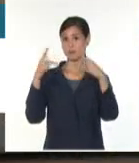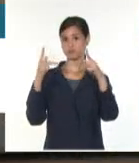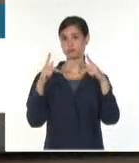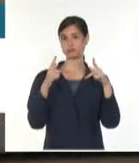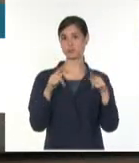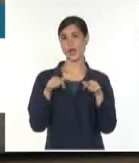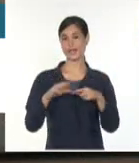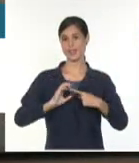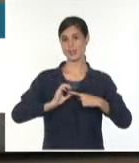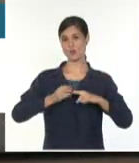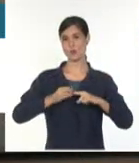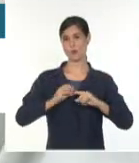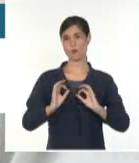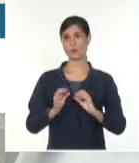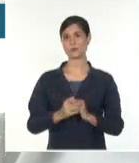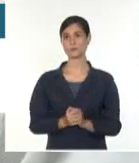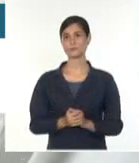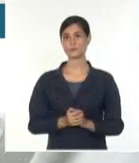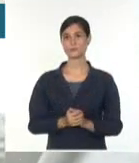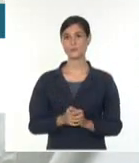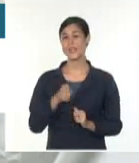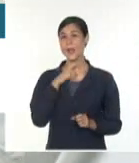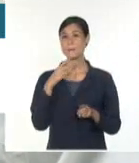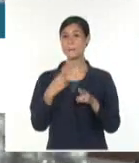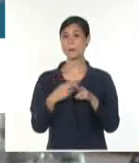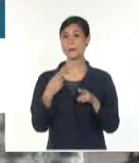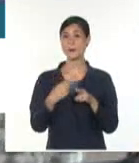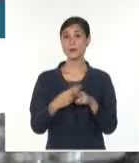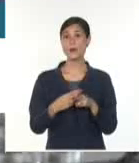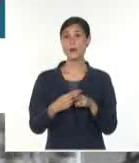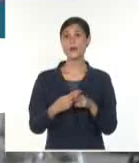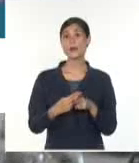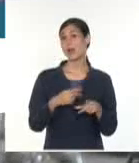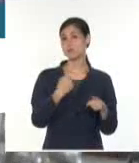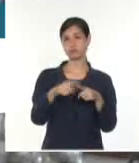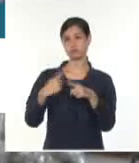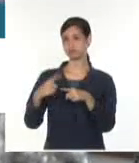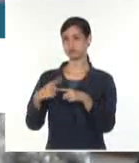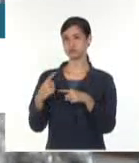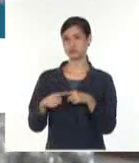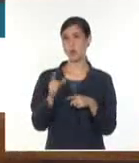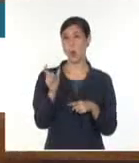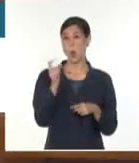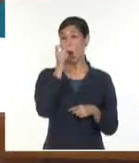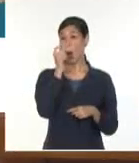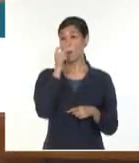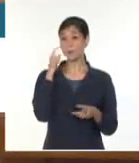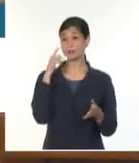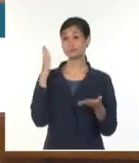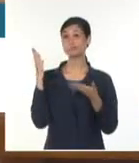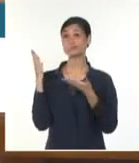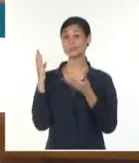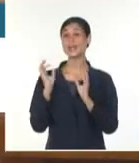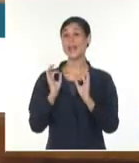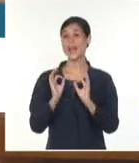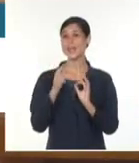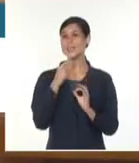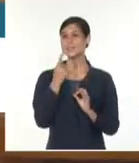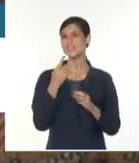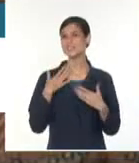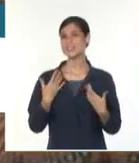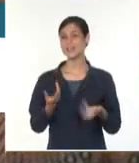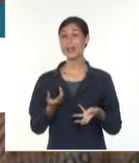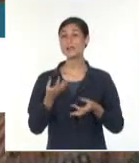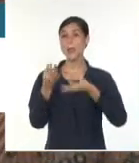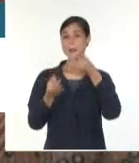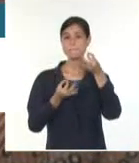humor creadores como Quique Quiñones jape baudilio Espinosa Antonio berazaín y la escritora lairy Fernández destacaron la importancia a lo largo de